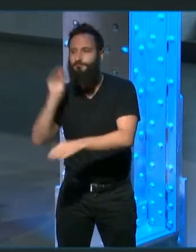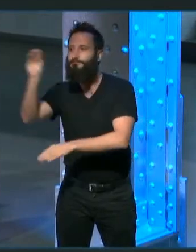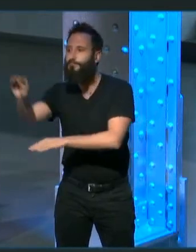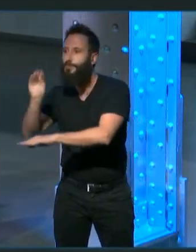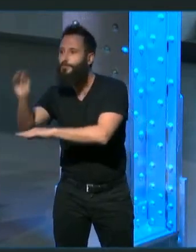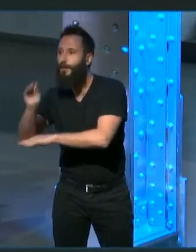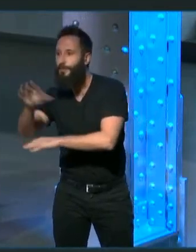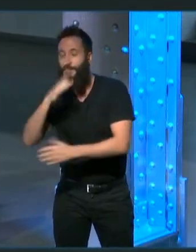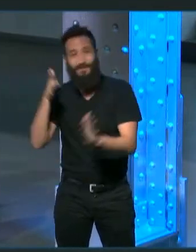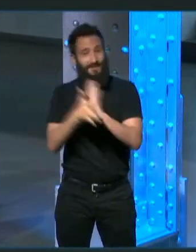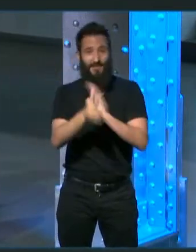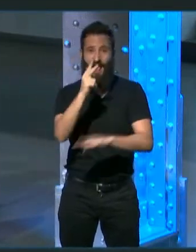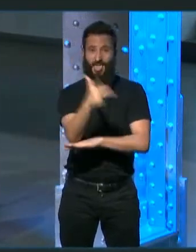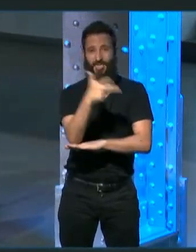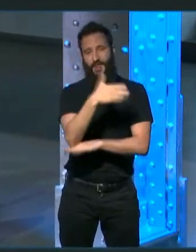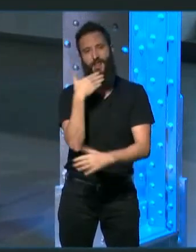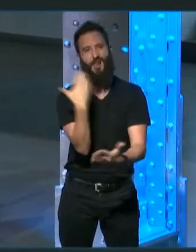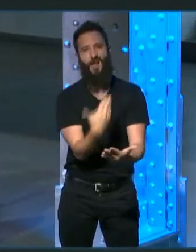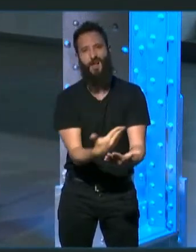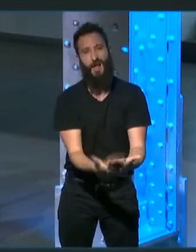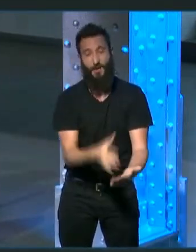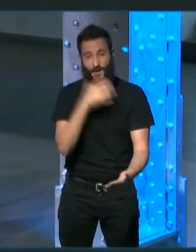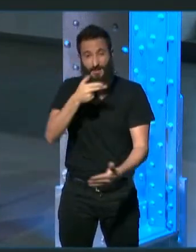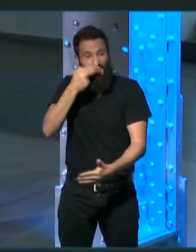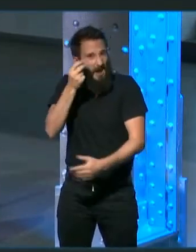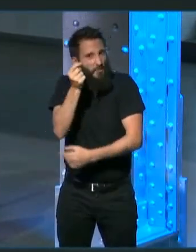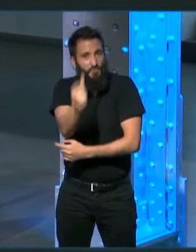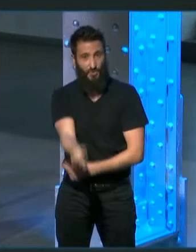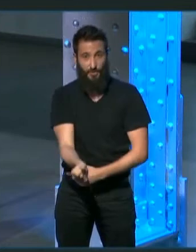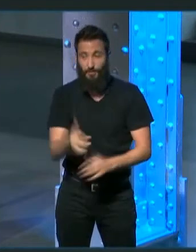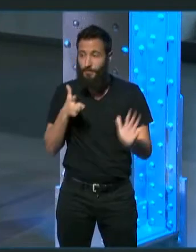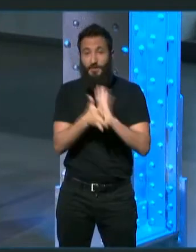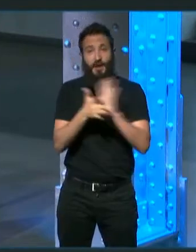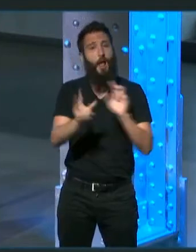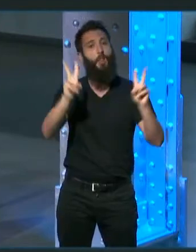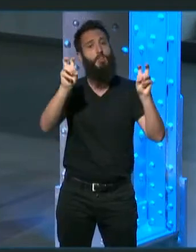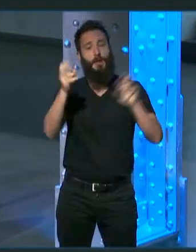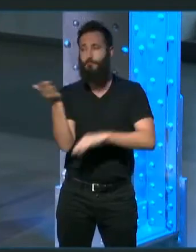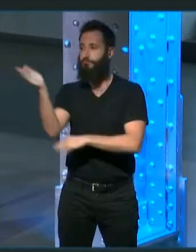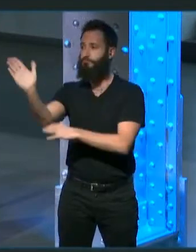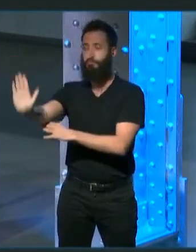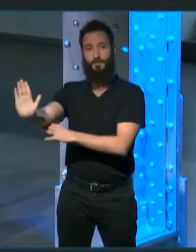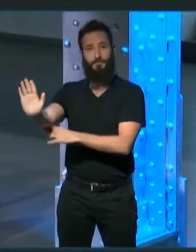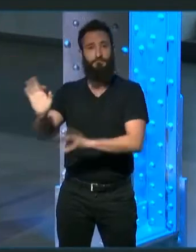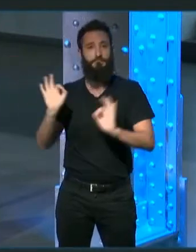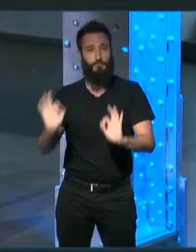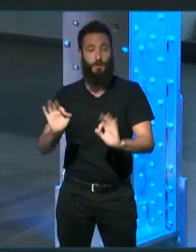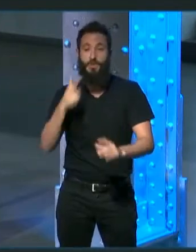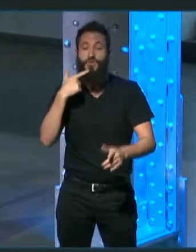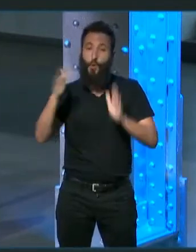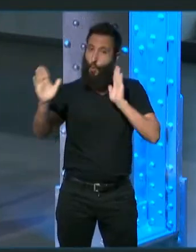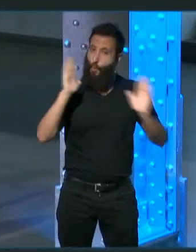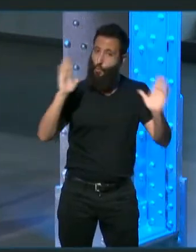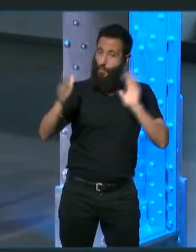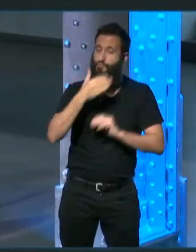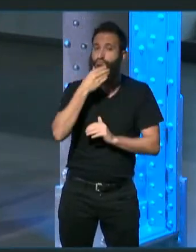sería un documental aburridísimo y que no tenía mucho interés, sino que les planteábamos un tema. Y hubo momentos muy bonitos, yo